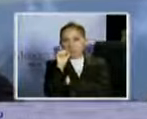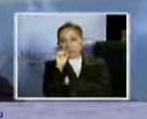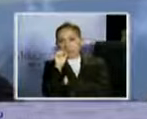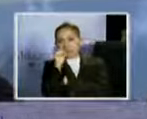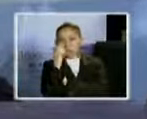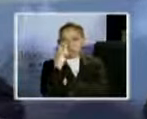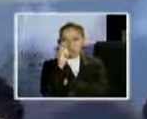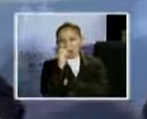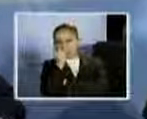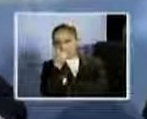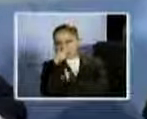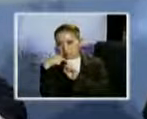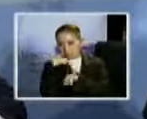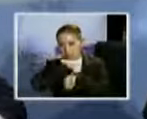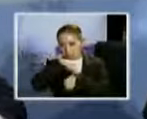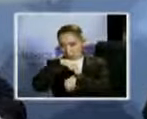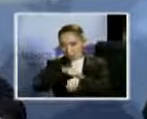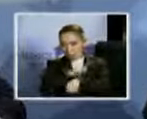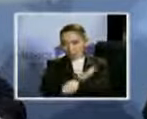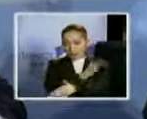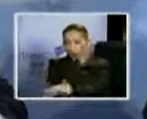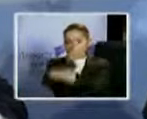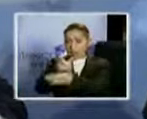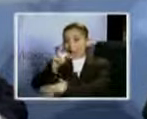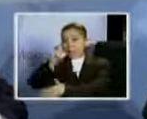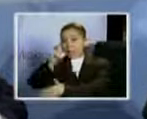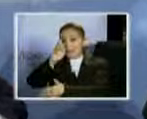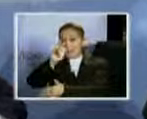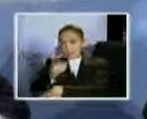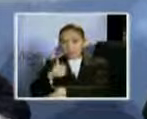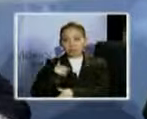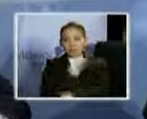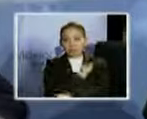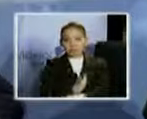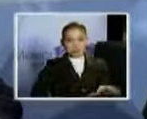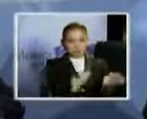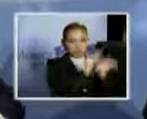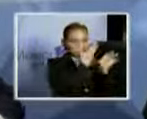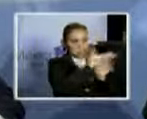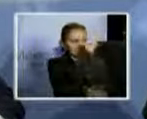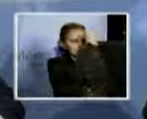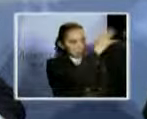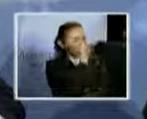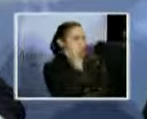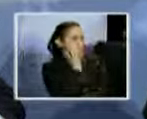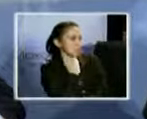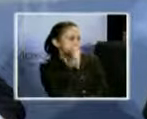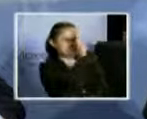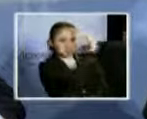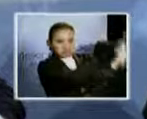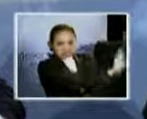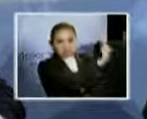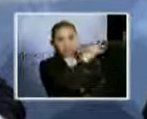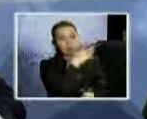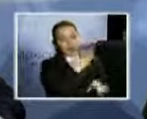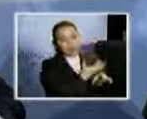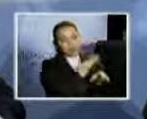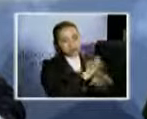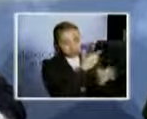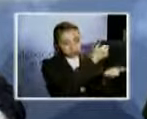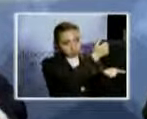24, 36 horas en territorio libio, y el presidente Obama solicitando al Congreso de los Estados Unidos